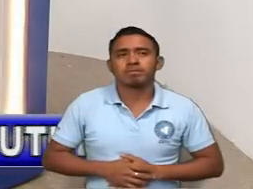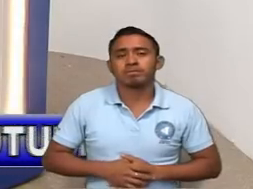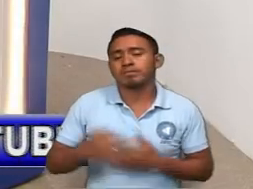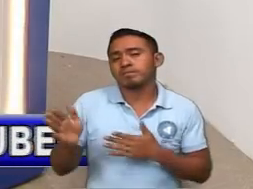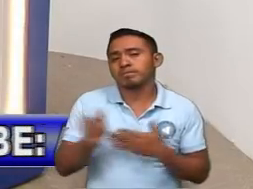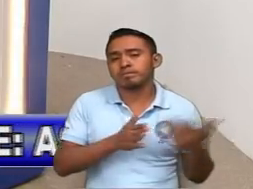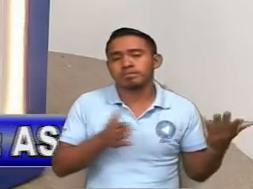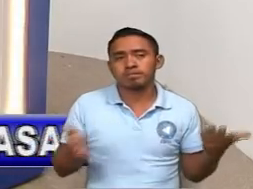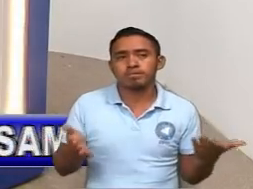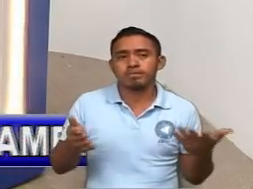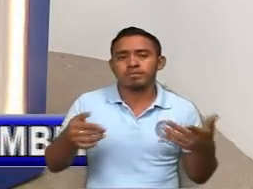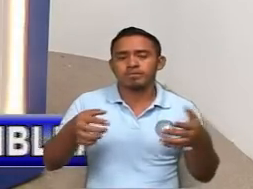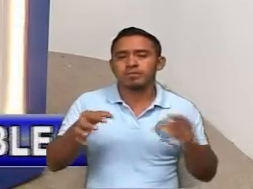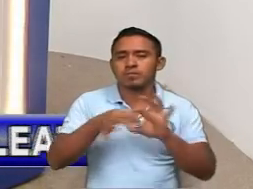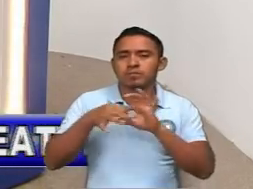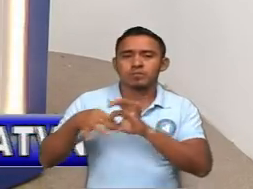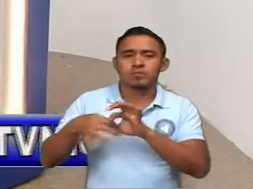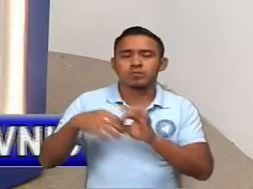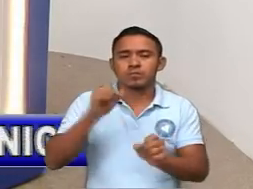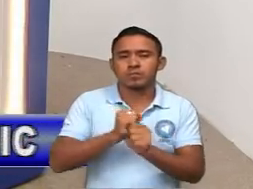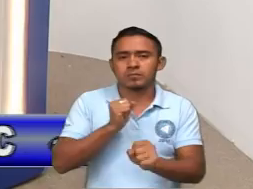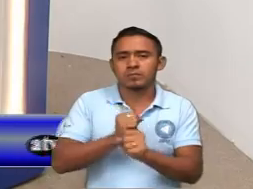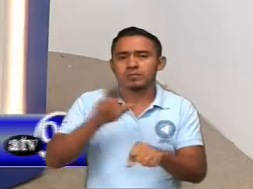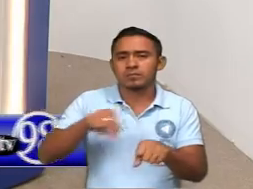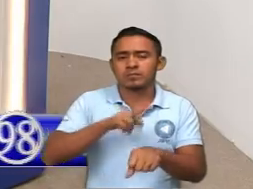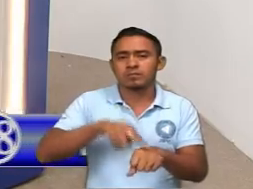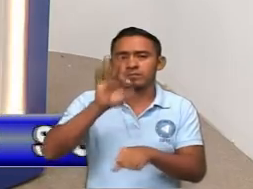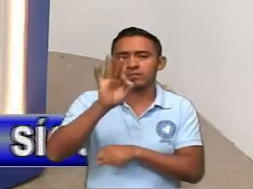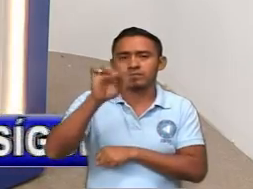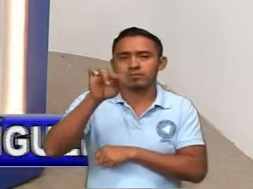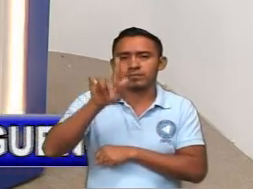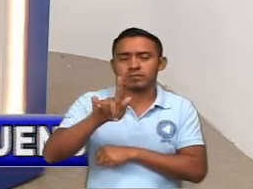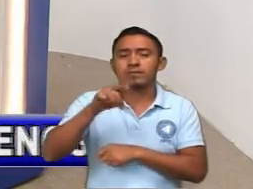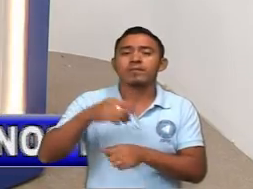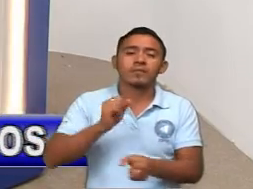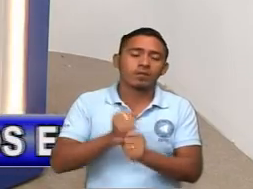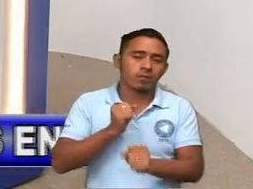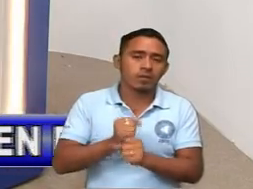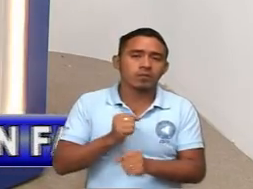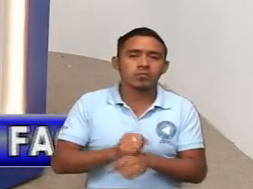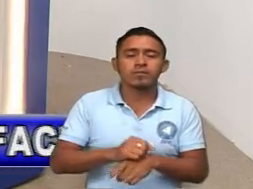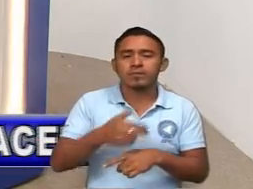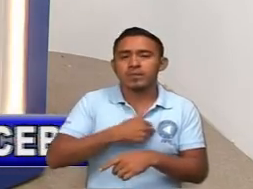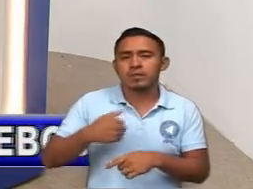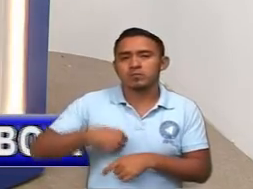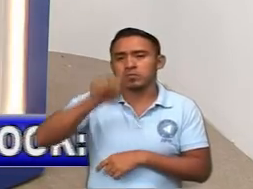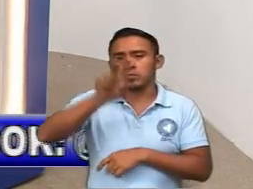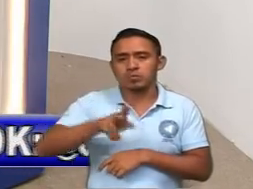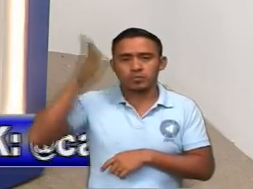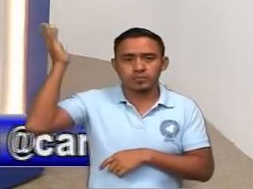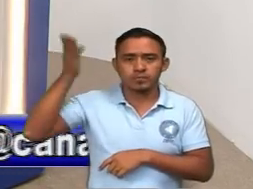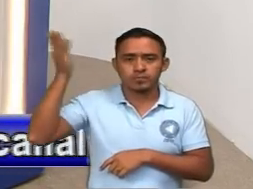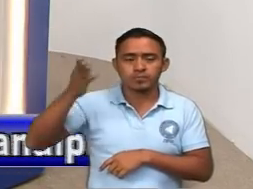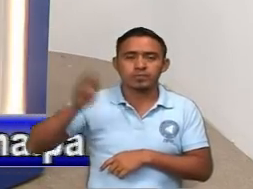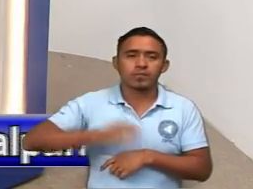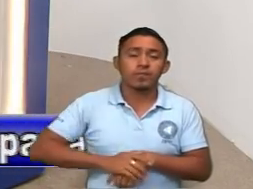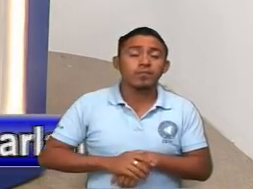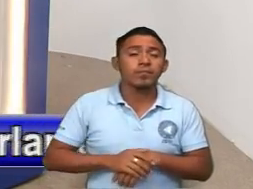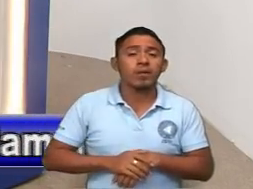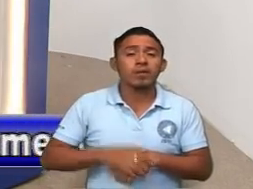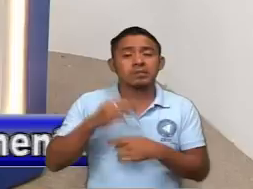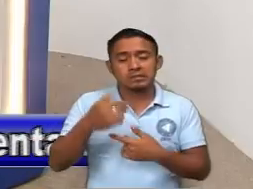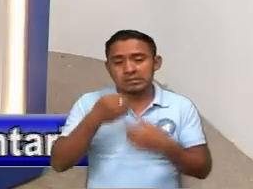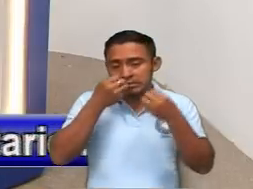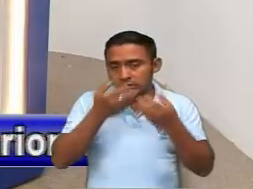En otros ámbitos, la Unión Nacional de Empleados del Frente Nacional de las y los Trabajadores realizó su segundo congreso extraordinario,